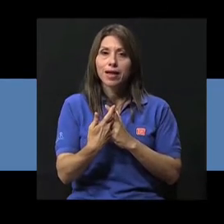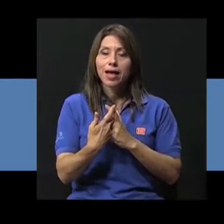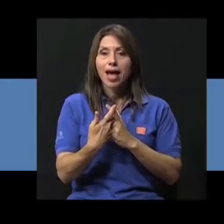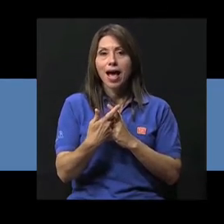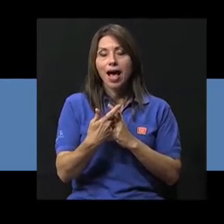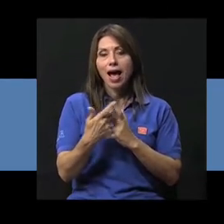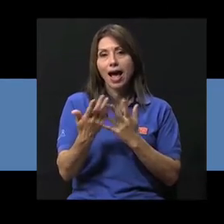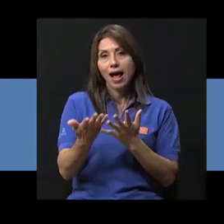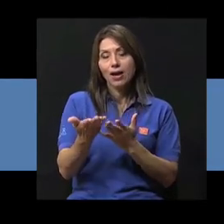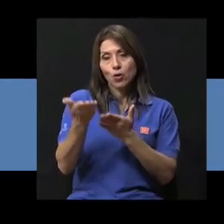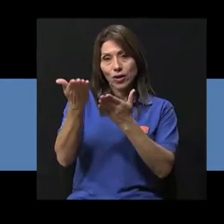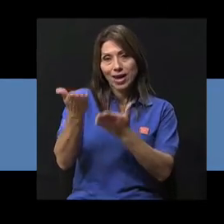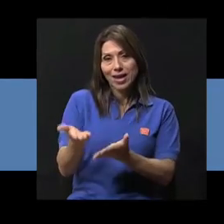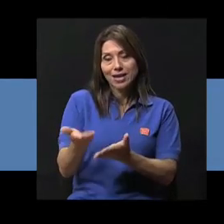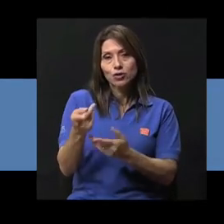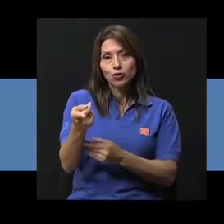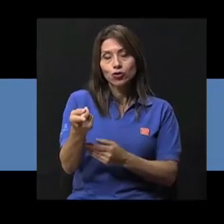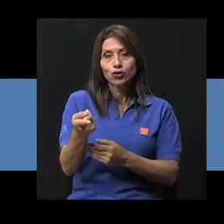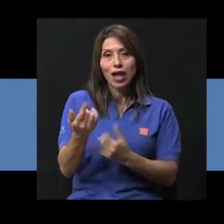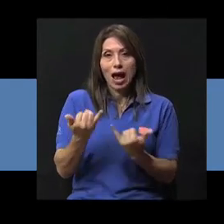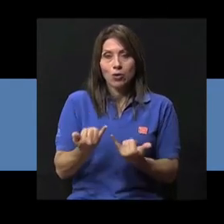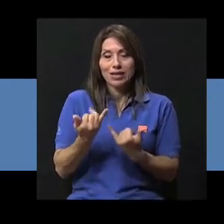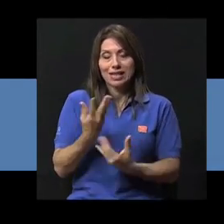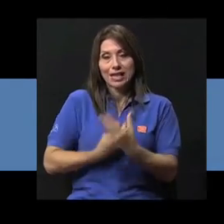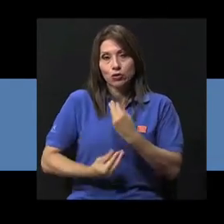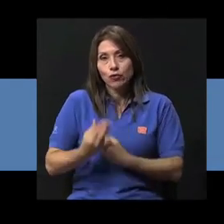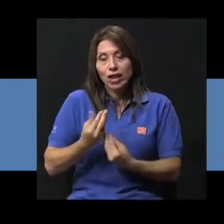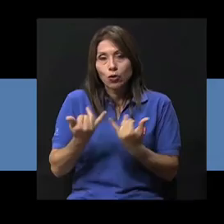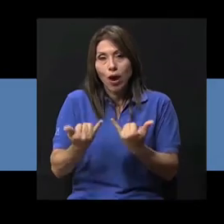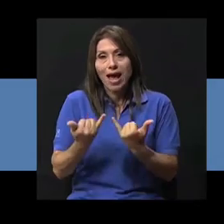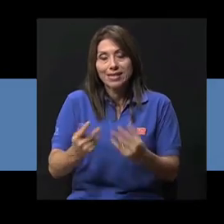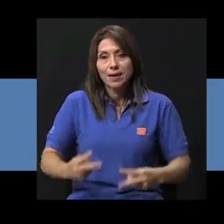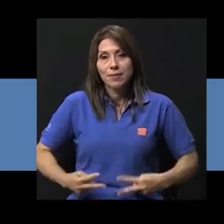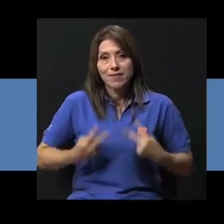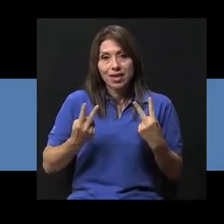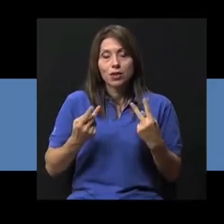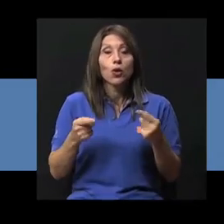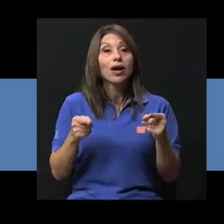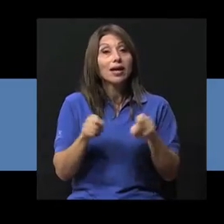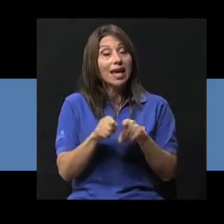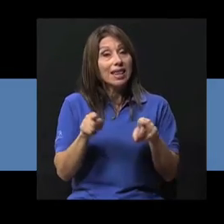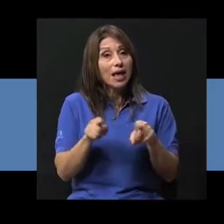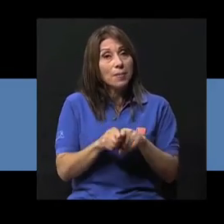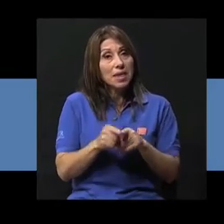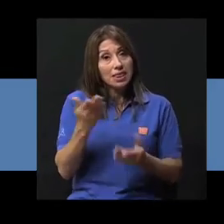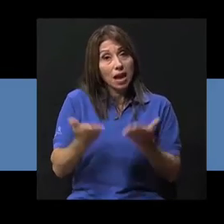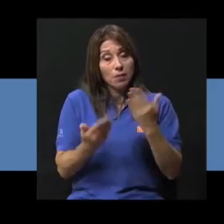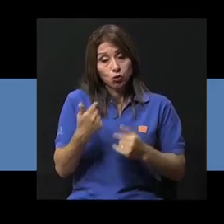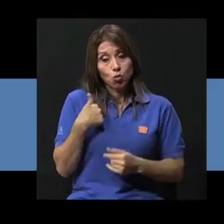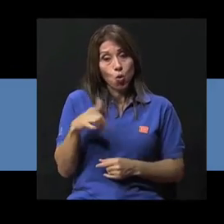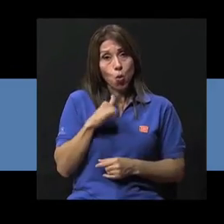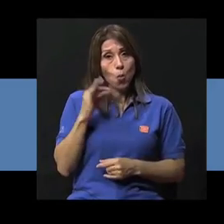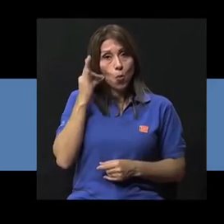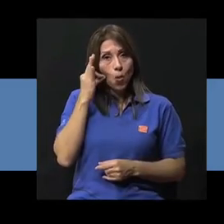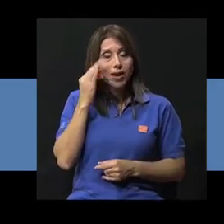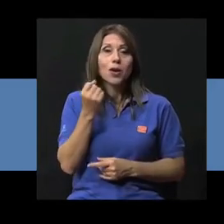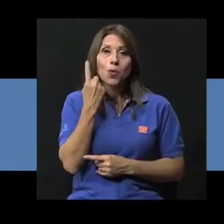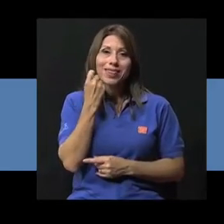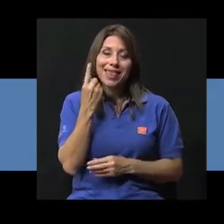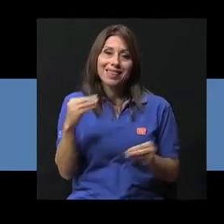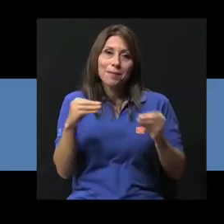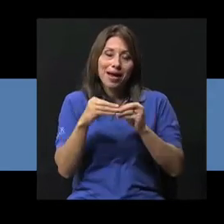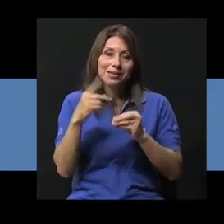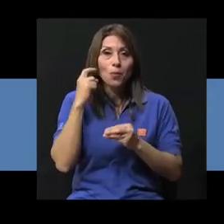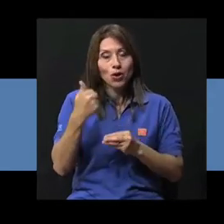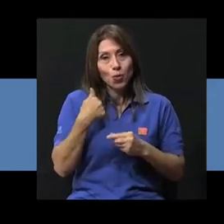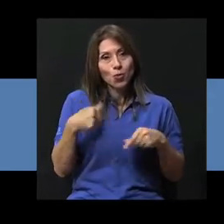adaptarse, digamos, al estilo de lo que ellos están sufriendo y viviendo, ¿verdad? Que también, tal vez uno como mujer